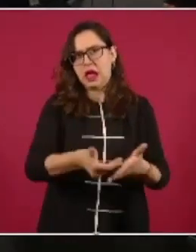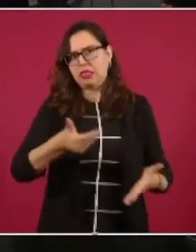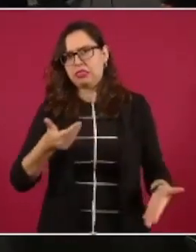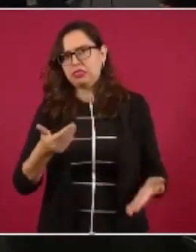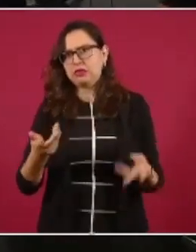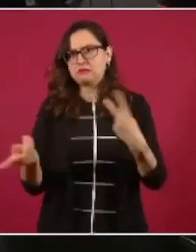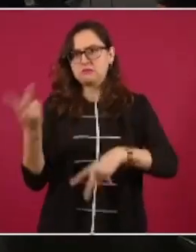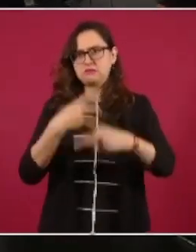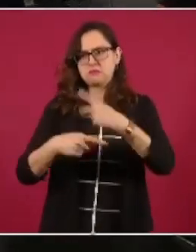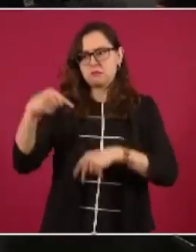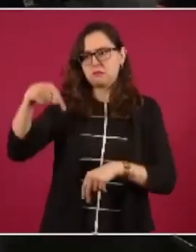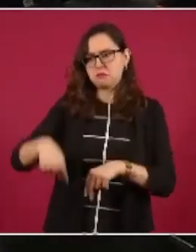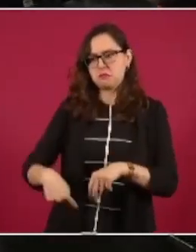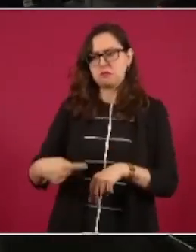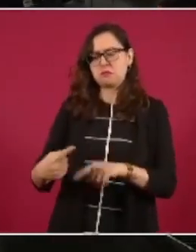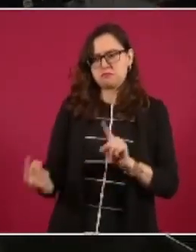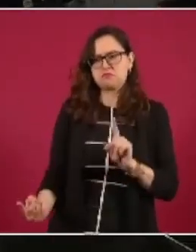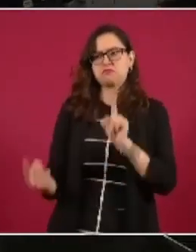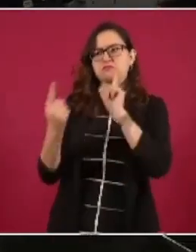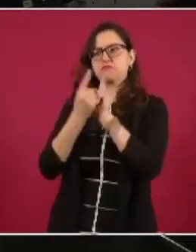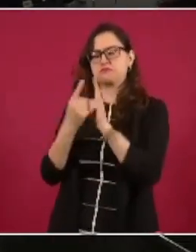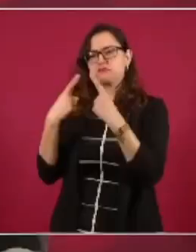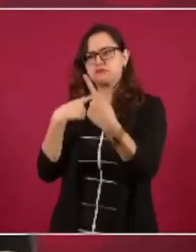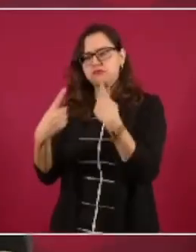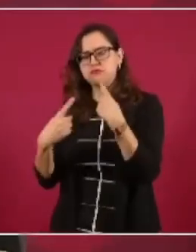Y es una plática,